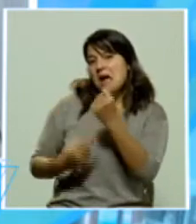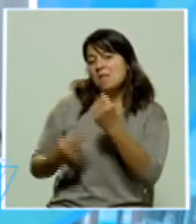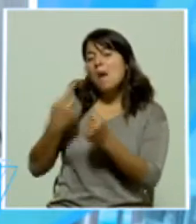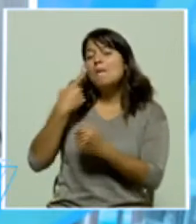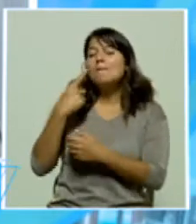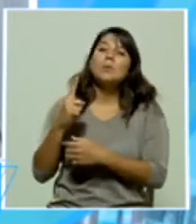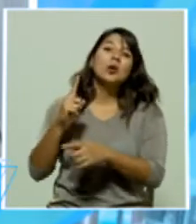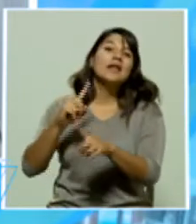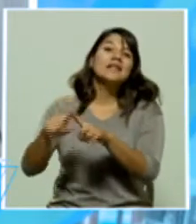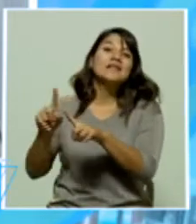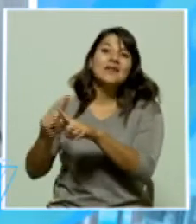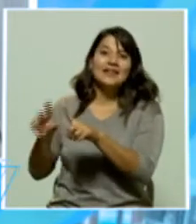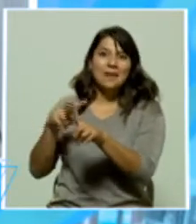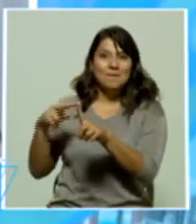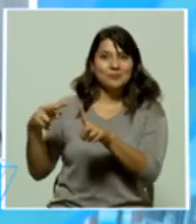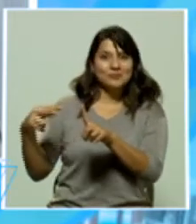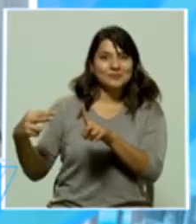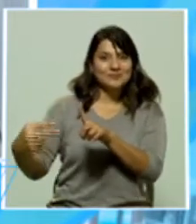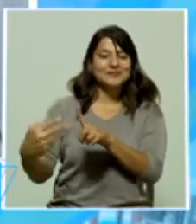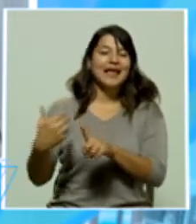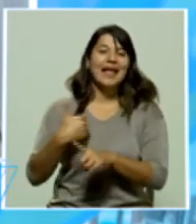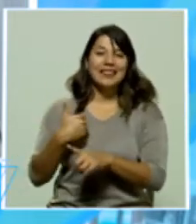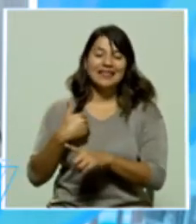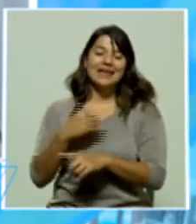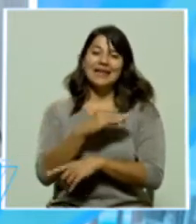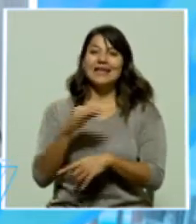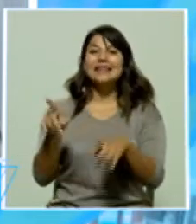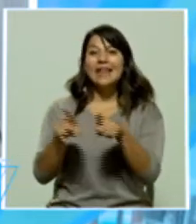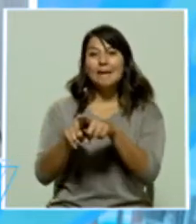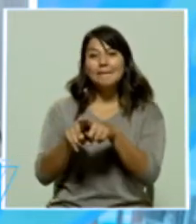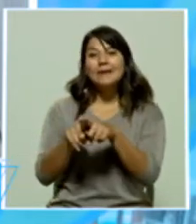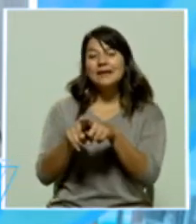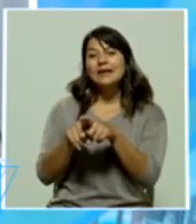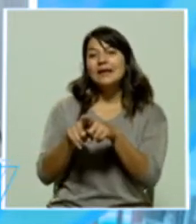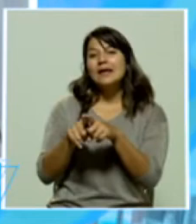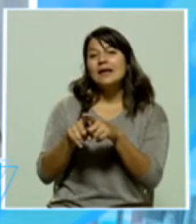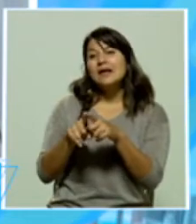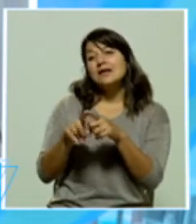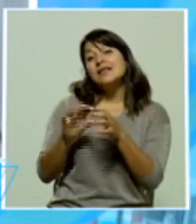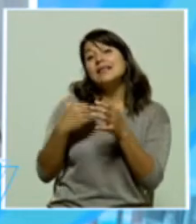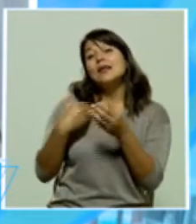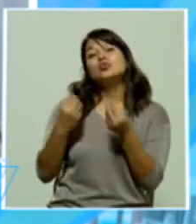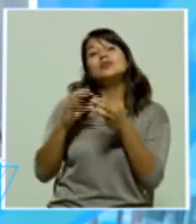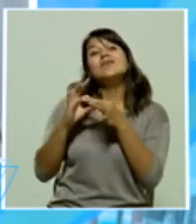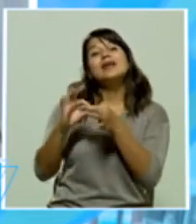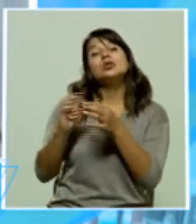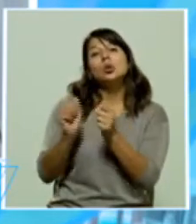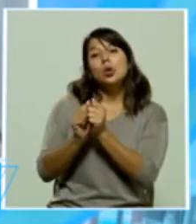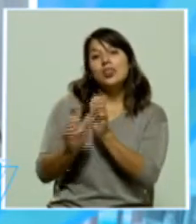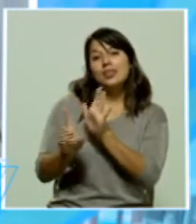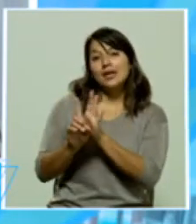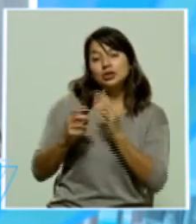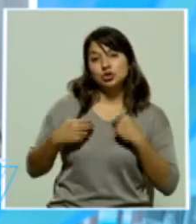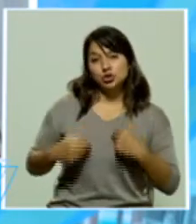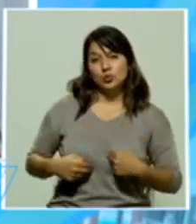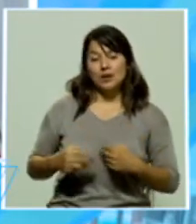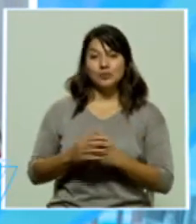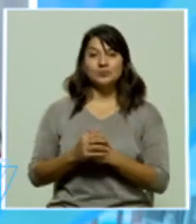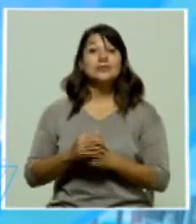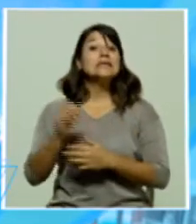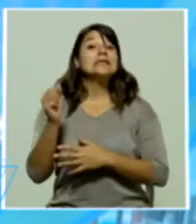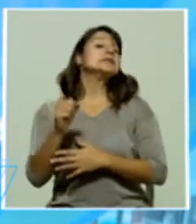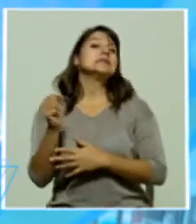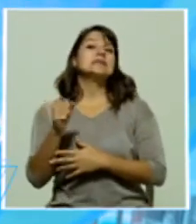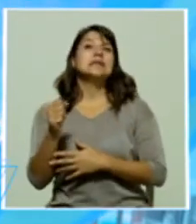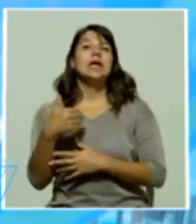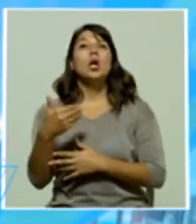que tiene y porque también toca muy de cerca los derechos humanos. Sí, de hecho,